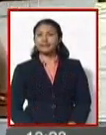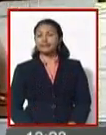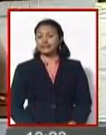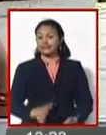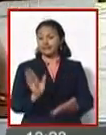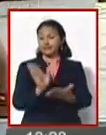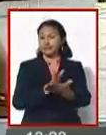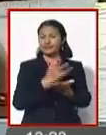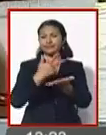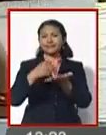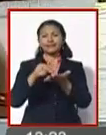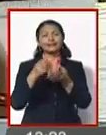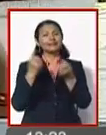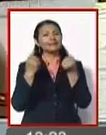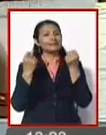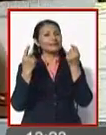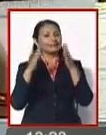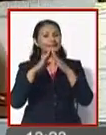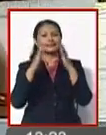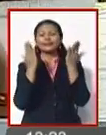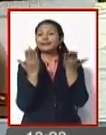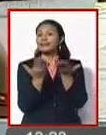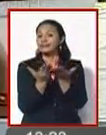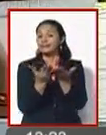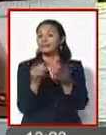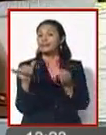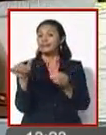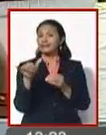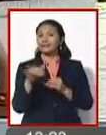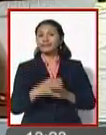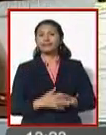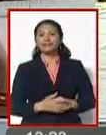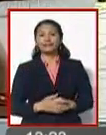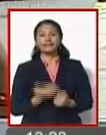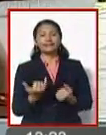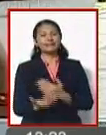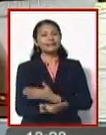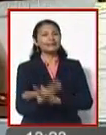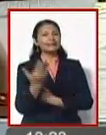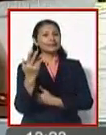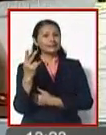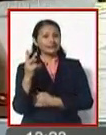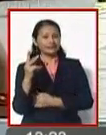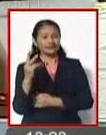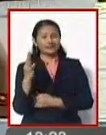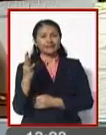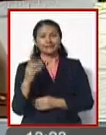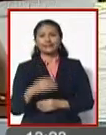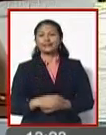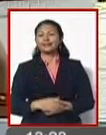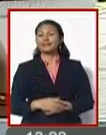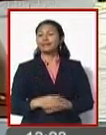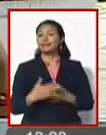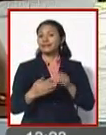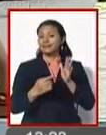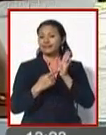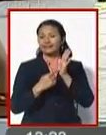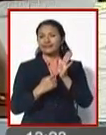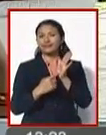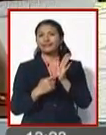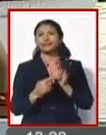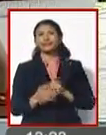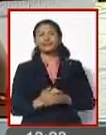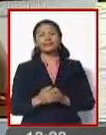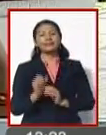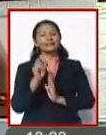Bueno, cantos, bailes, mucha sorpresa en los colegios, pero una similar situación se vivió hoy muy tempranito en la revista El Día, Nicole. Claro que sí, más adelante le vamos